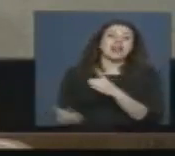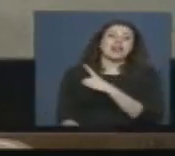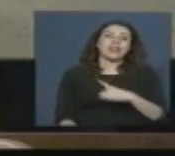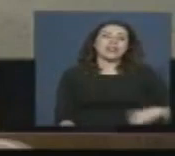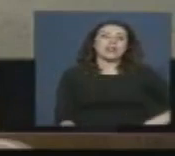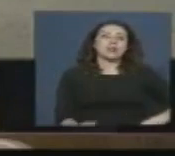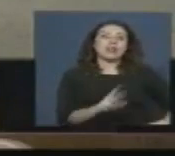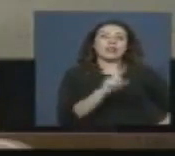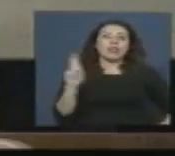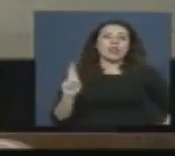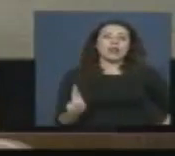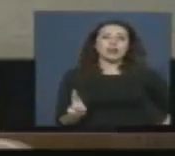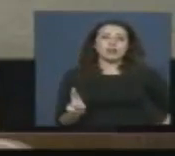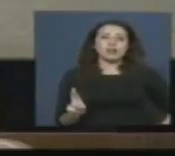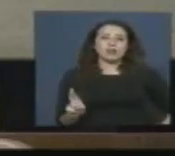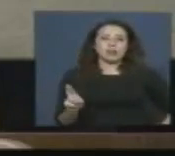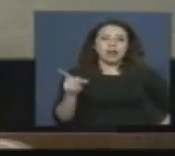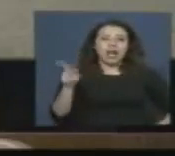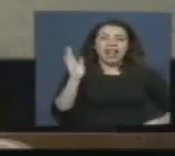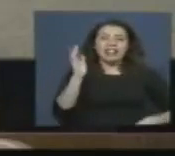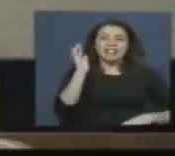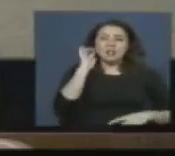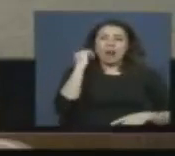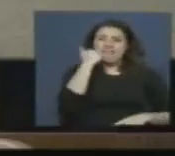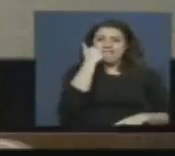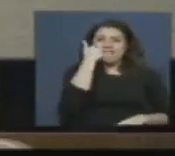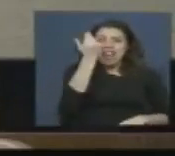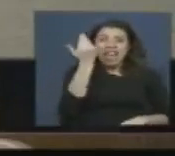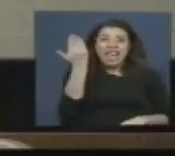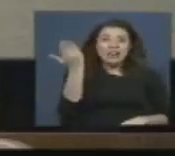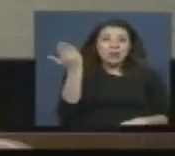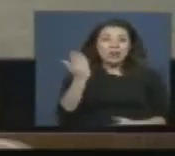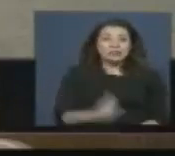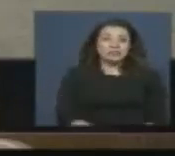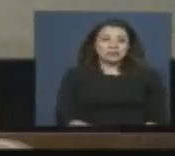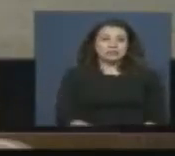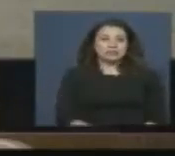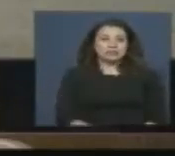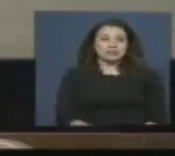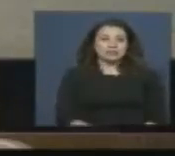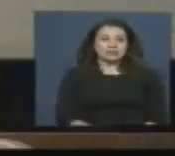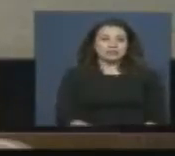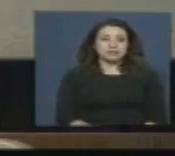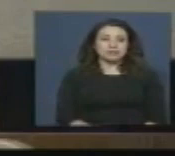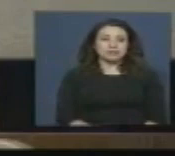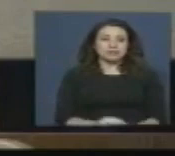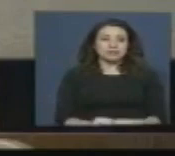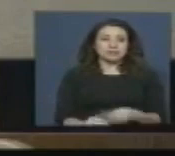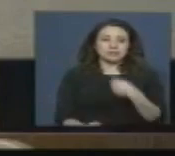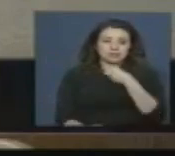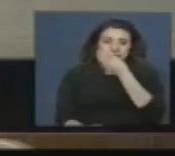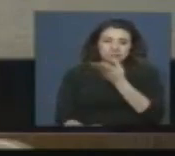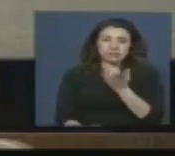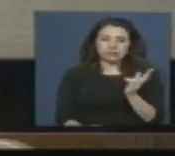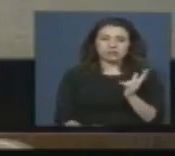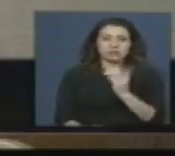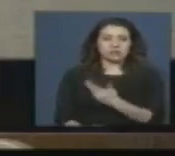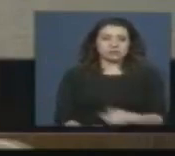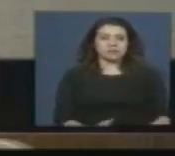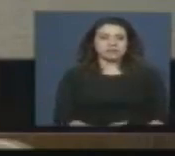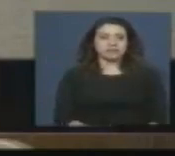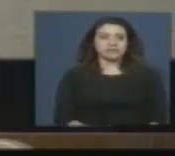diputado de la República. Se le debería caer la cara de vergüenza, señor diputado, estando ahí, por su intermedio, presidente, para que no